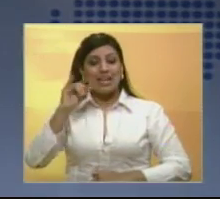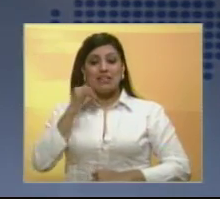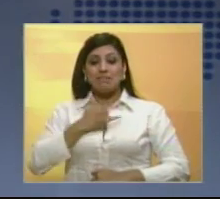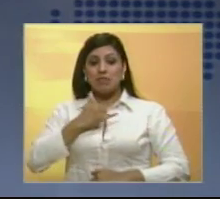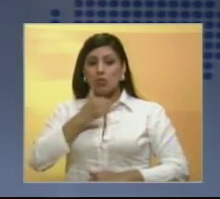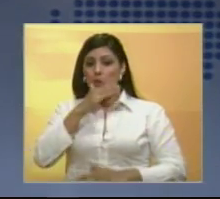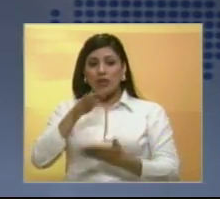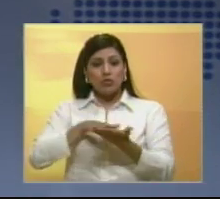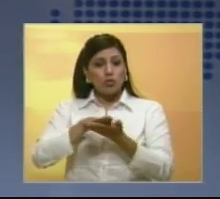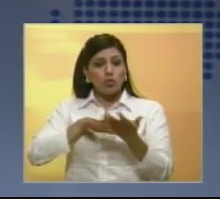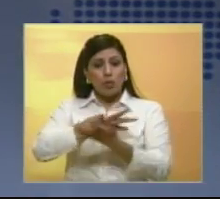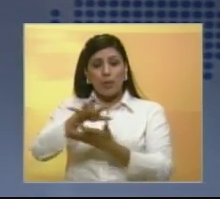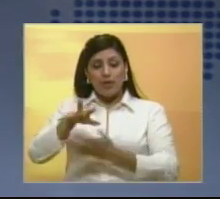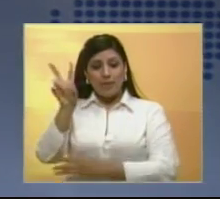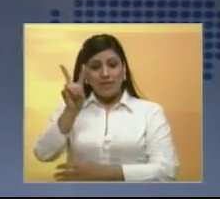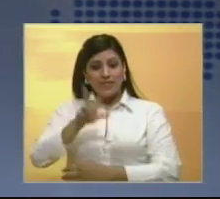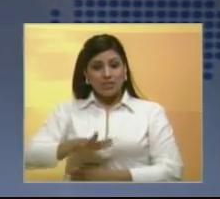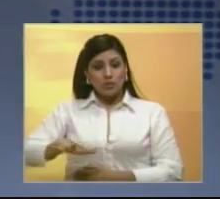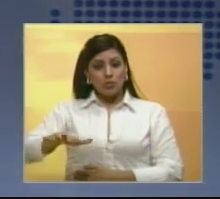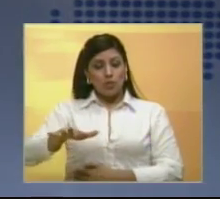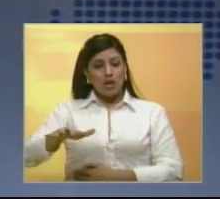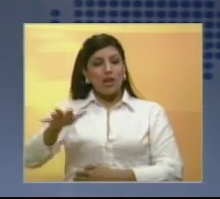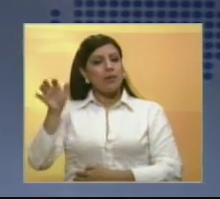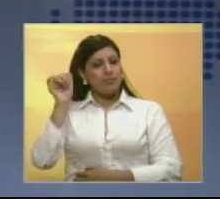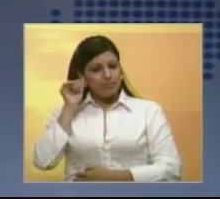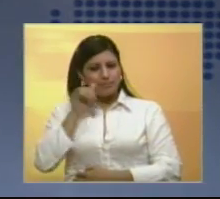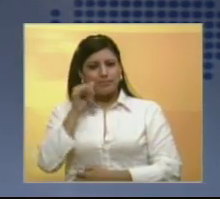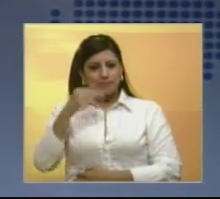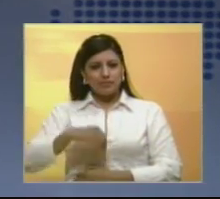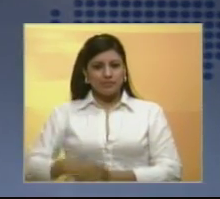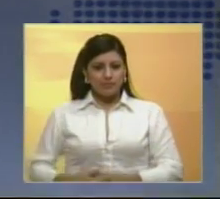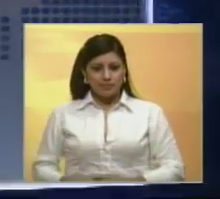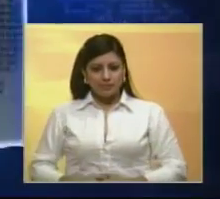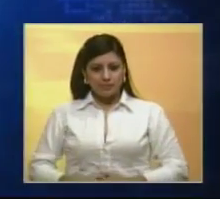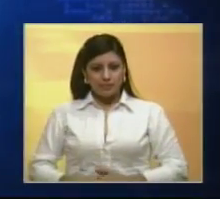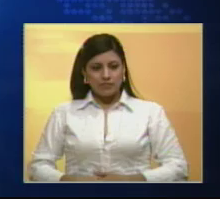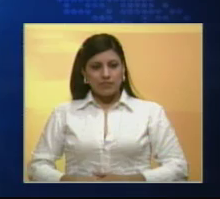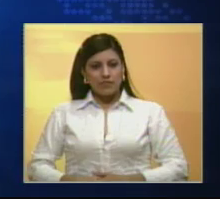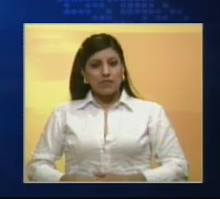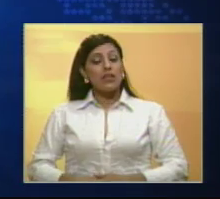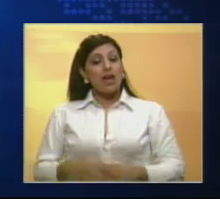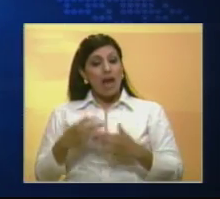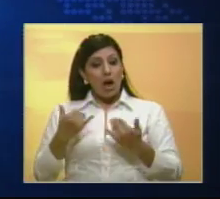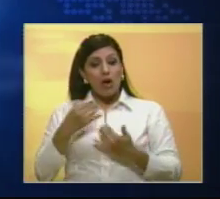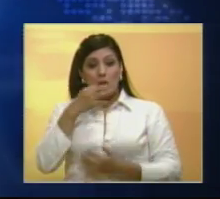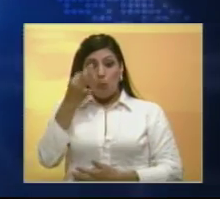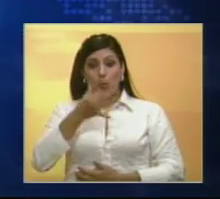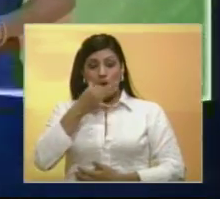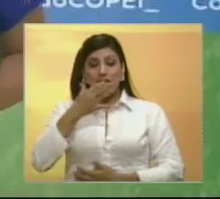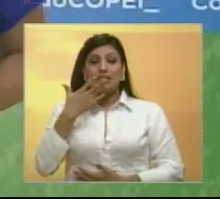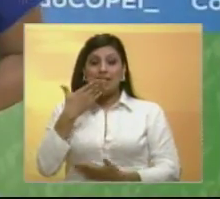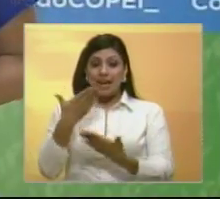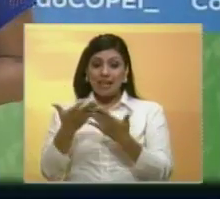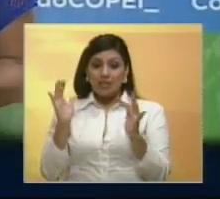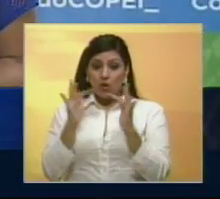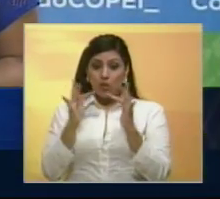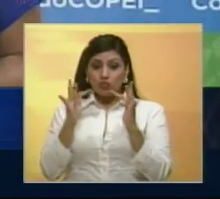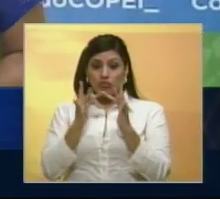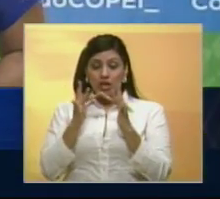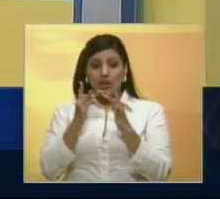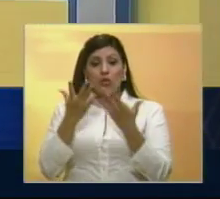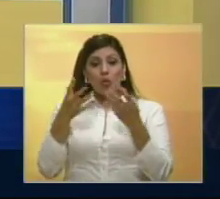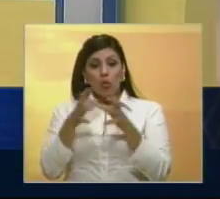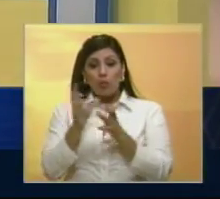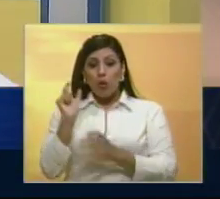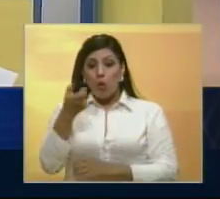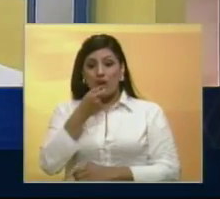no se resuelve la crisis en Venezuela. Carla Salcedo nos trae el reporte. Así es, buenas tardes, gracias por este contacto. Desde la Tolda